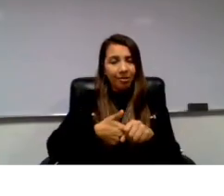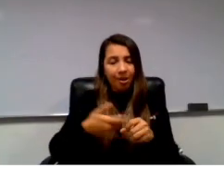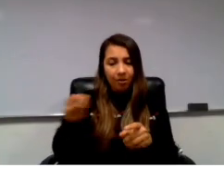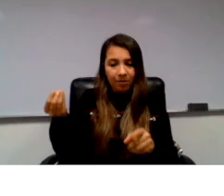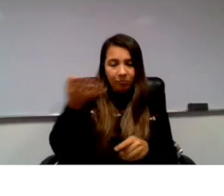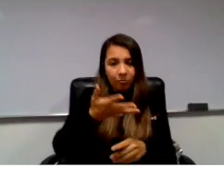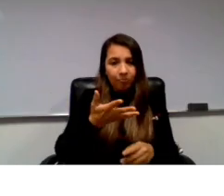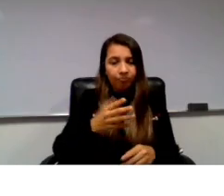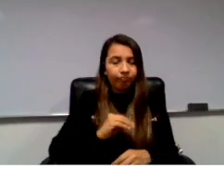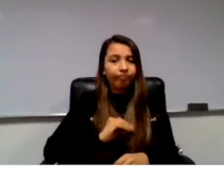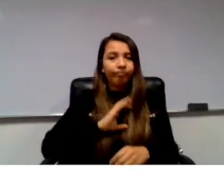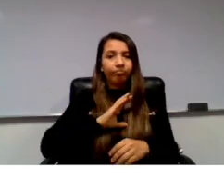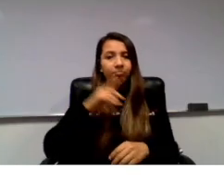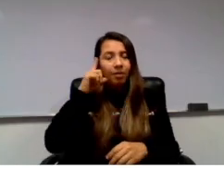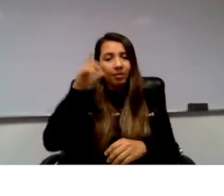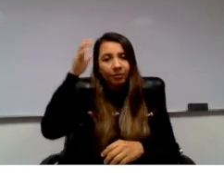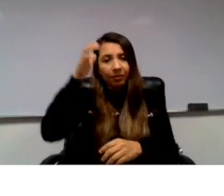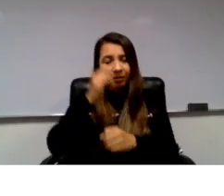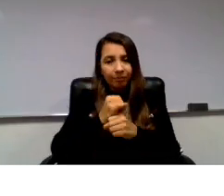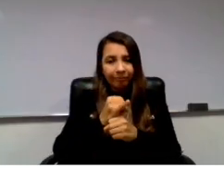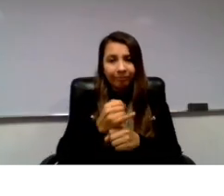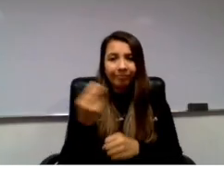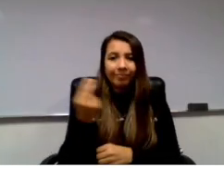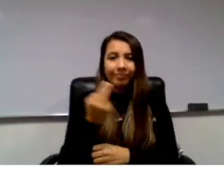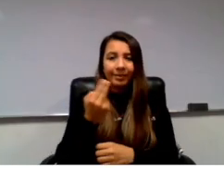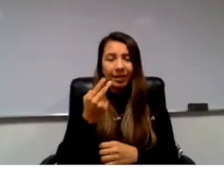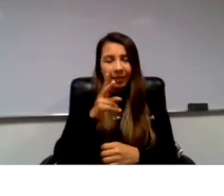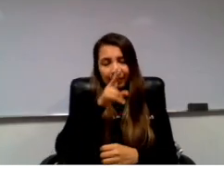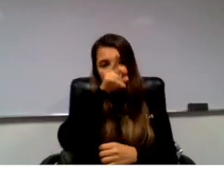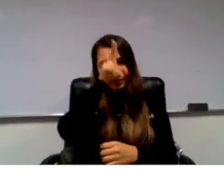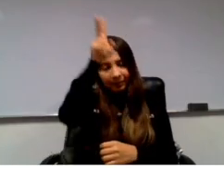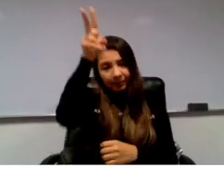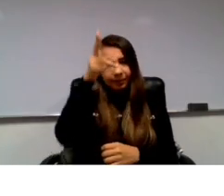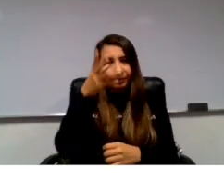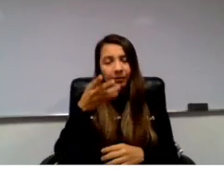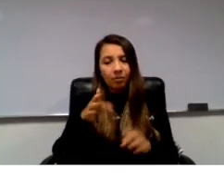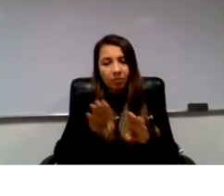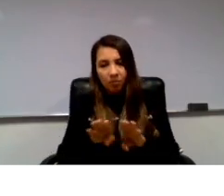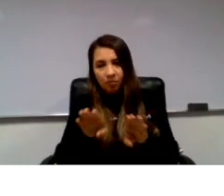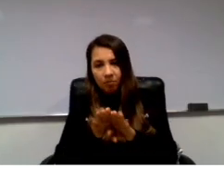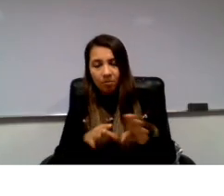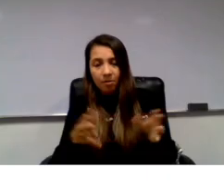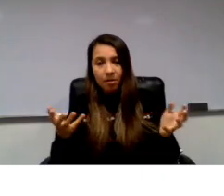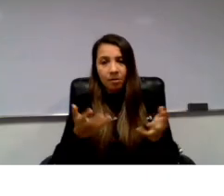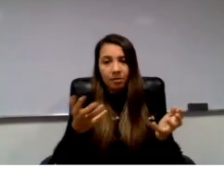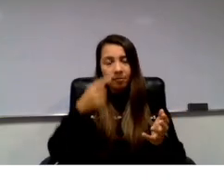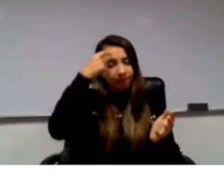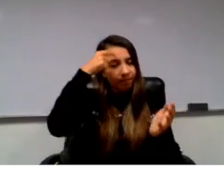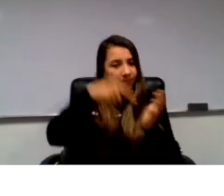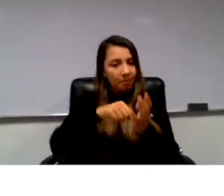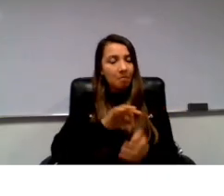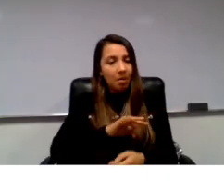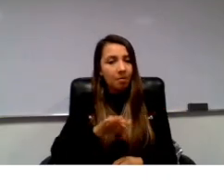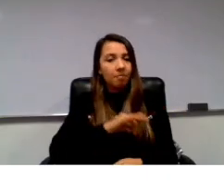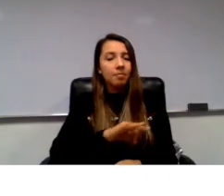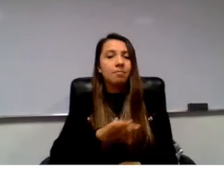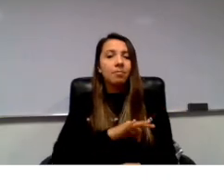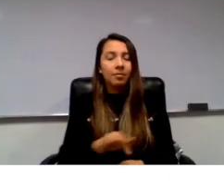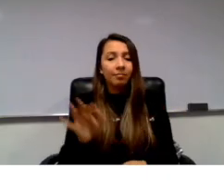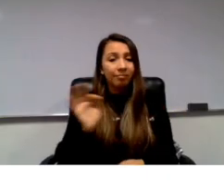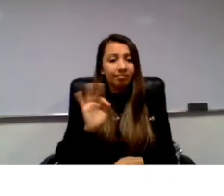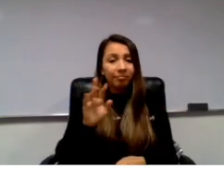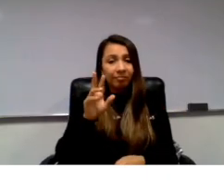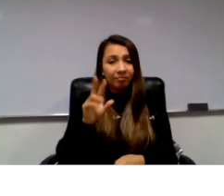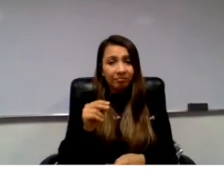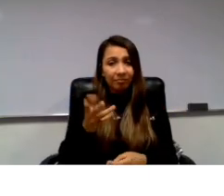¿no? Hay que tener coraje de plantearlas y creer en ellas luego. Si no nos